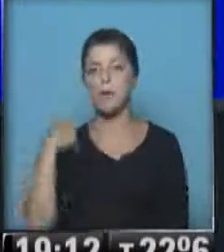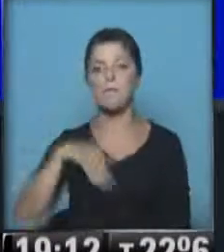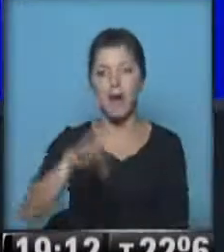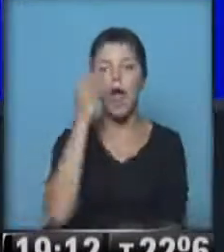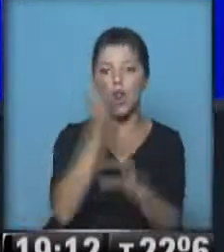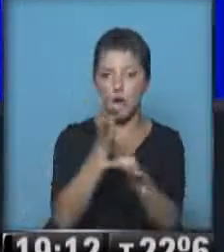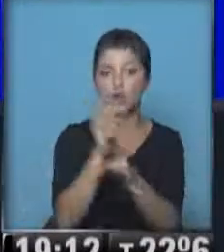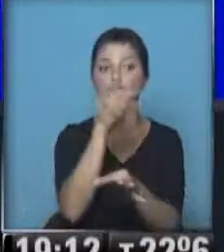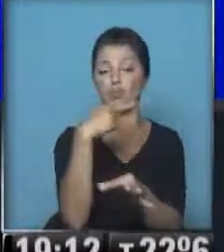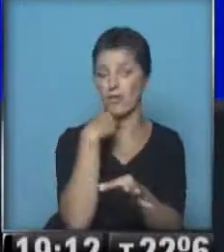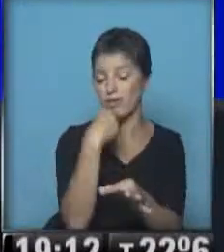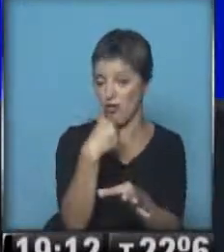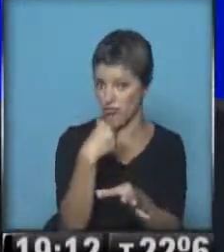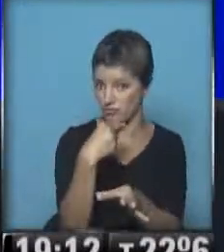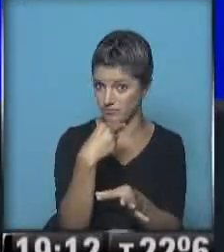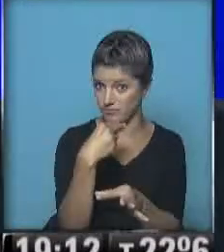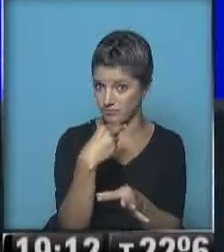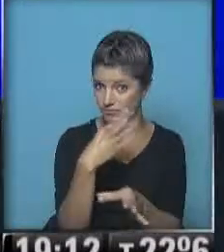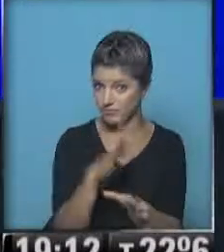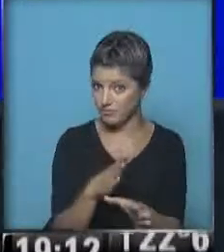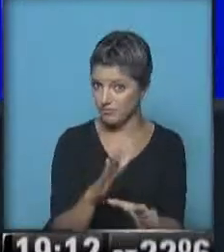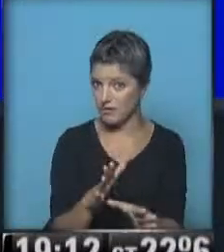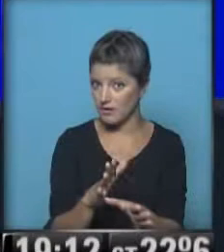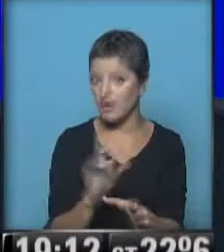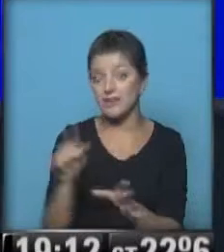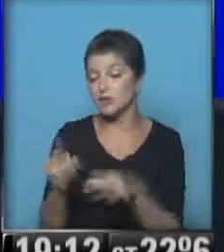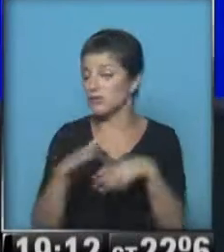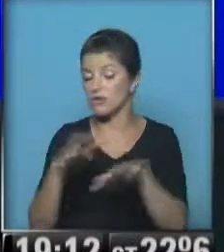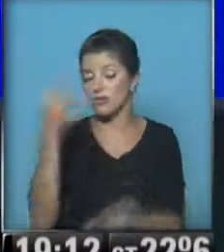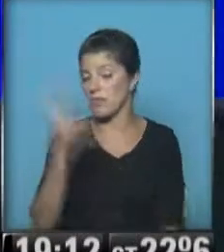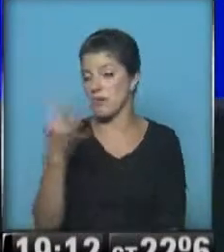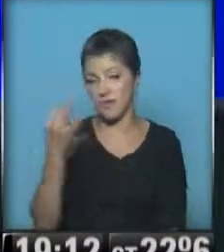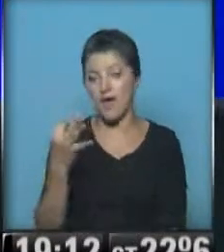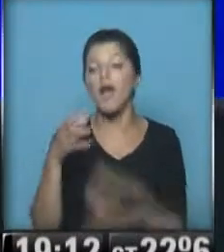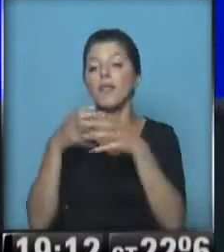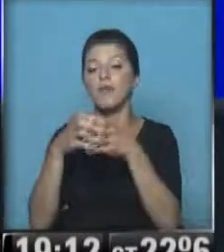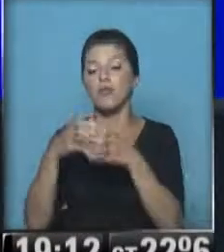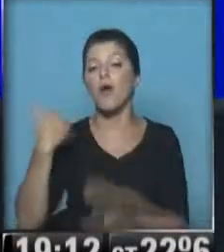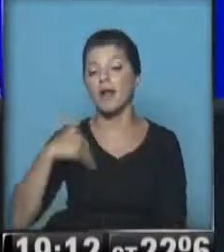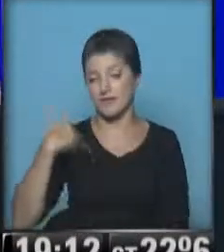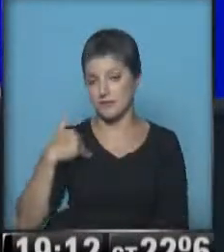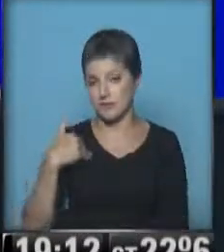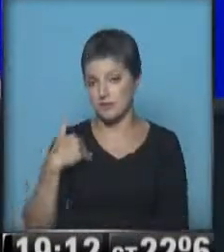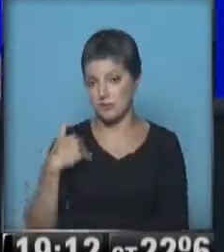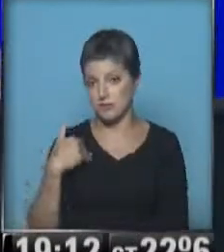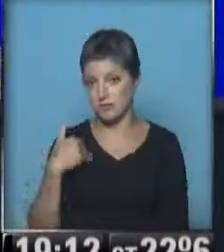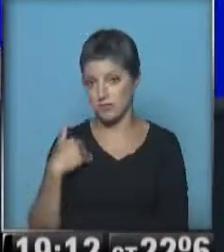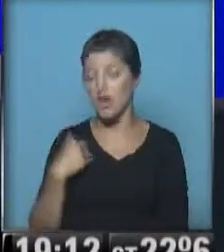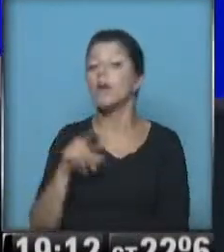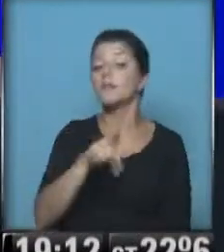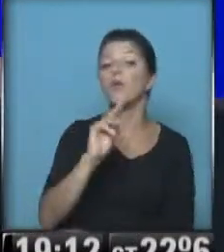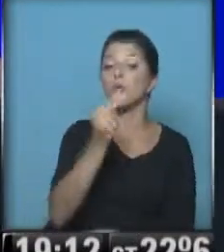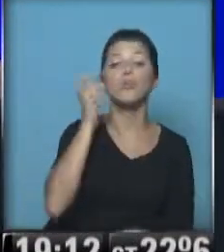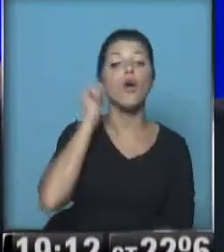los hijos de los dirigentes, y esto es parte de la realidad del fútbol argentino desde hace mucho tiempo. Se murió Julio Grondona